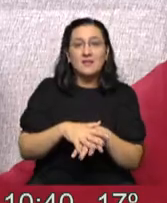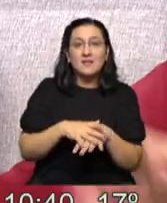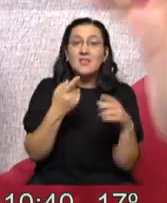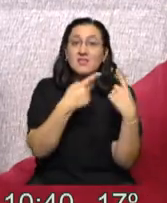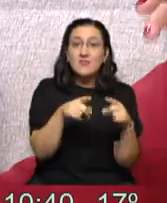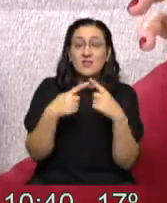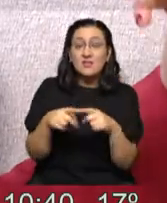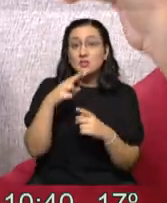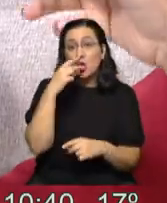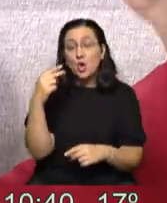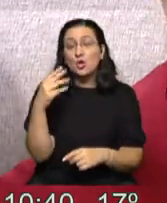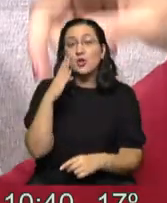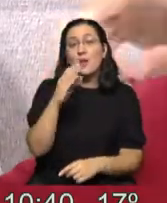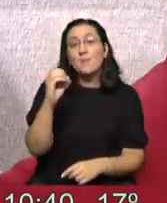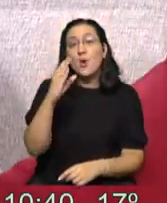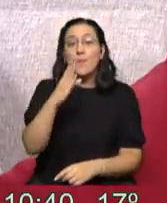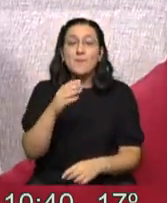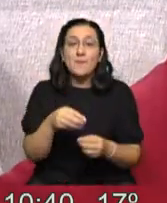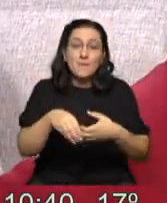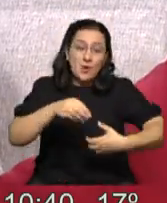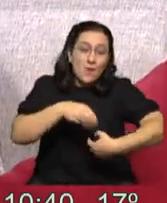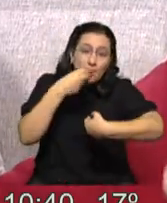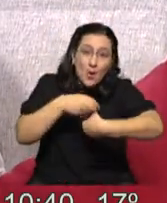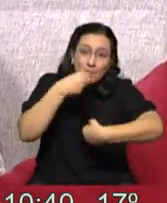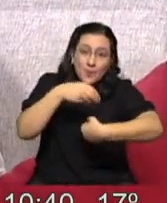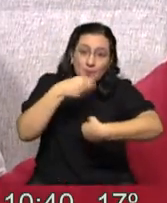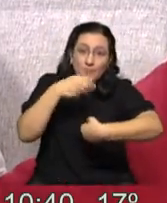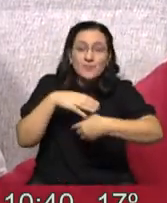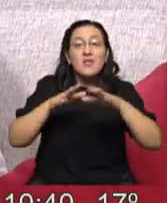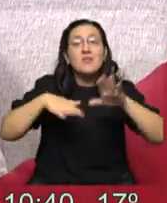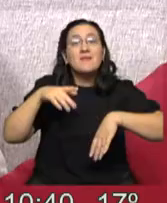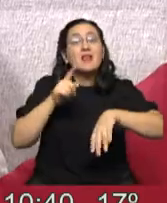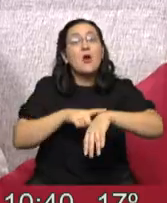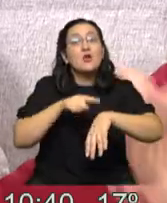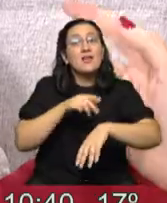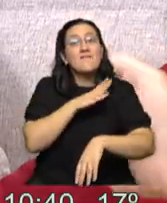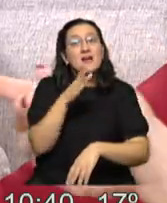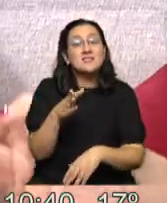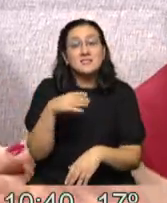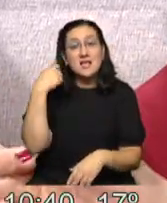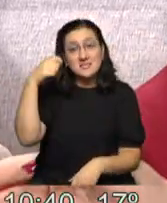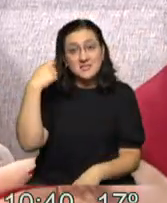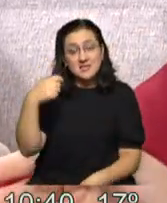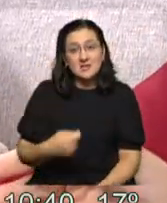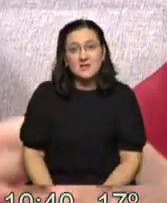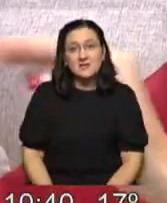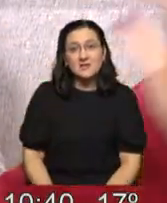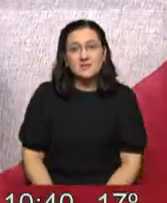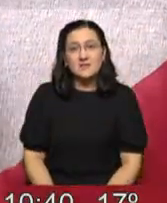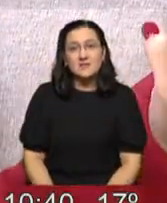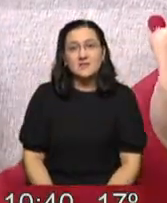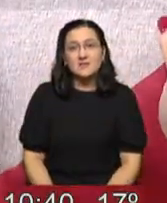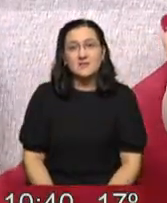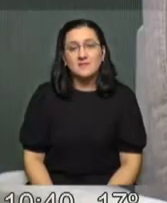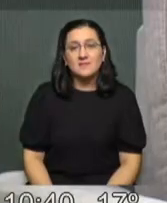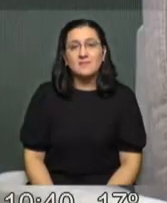diferentes olores que tiene que ver con el pop. Claro, si hay pop o no hay pop. Depende de la hora no que vayas. Depende de la hora que vayas al cine. No me busques la cabeza porque se me fue la cabeza. En Cinemateca